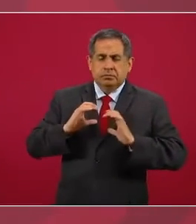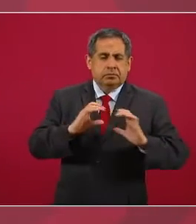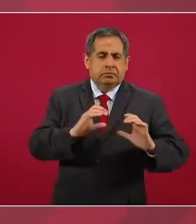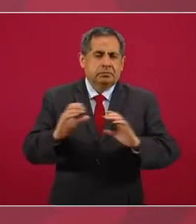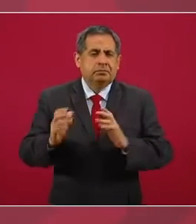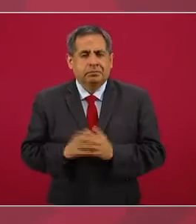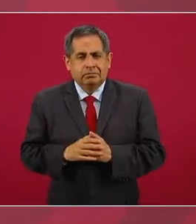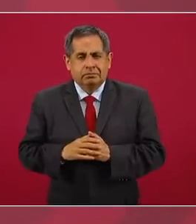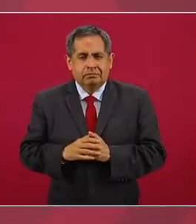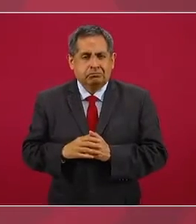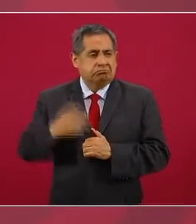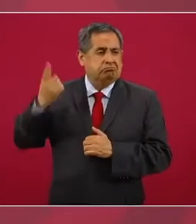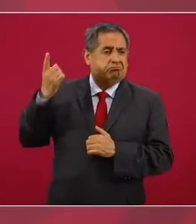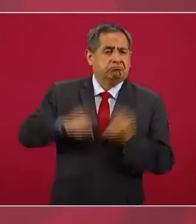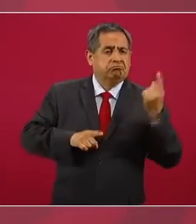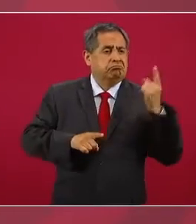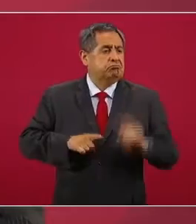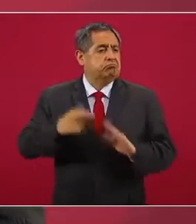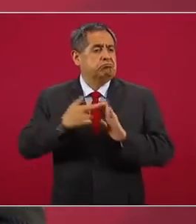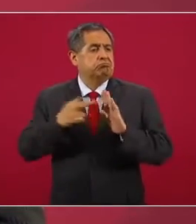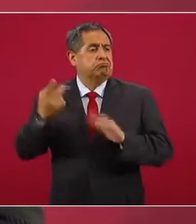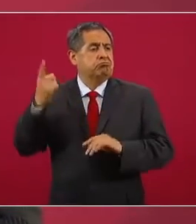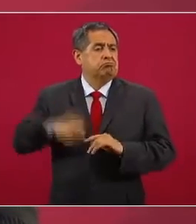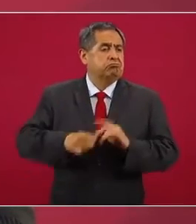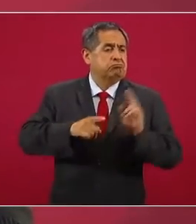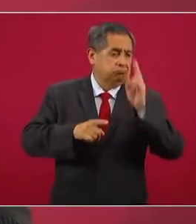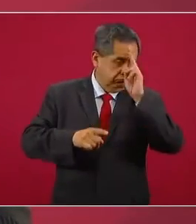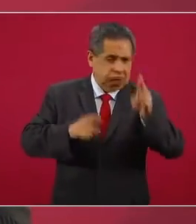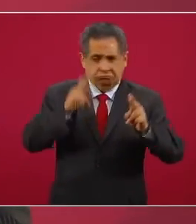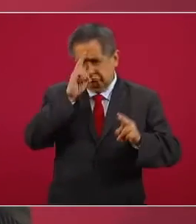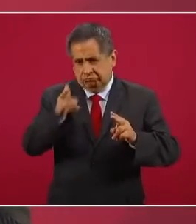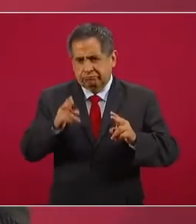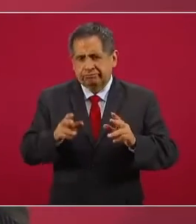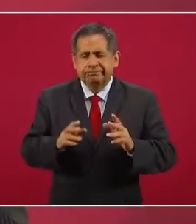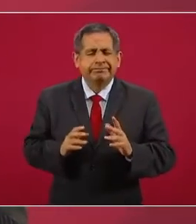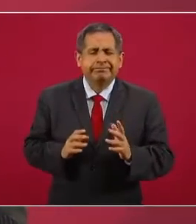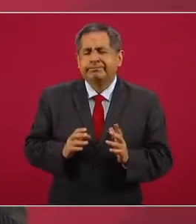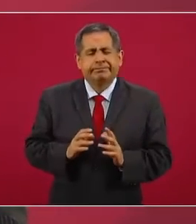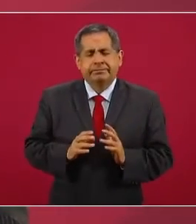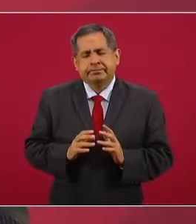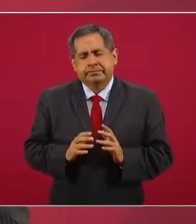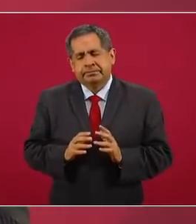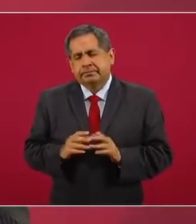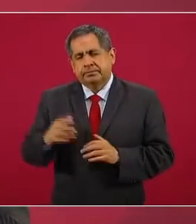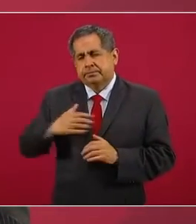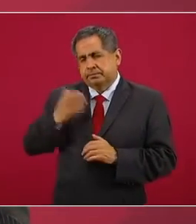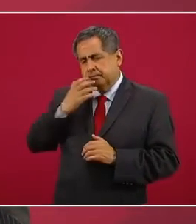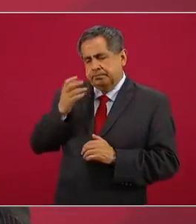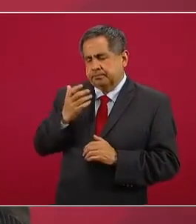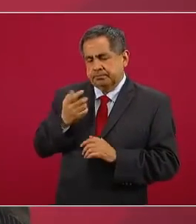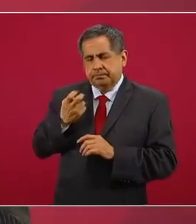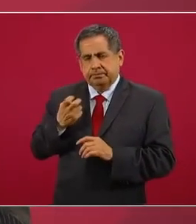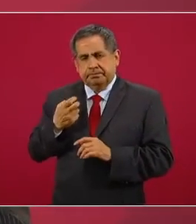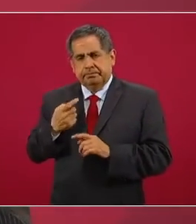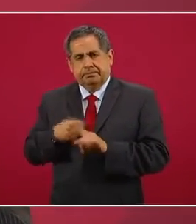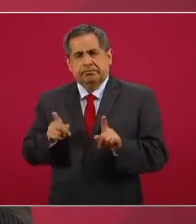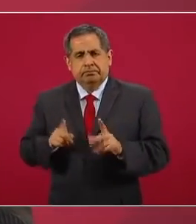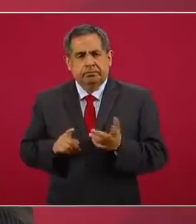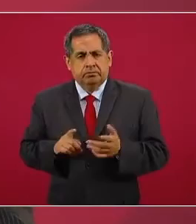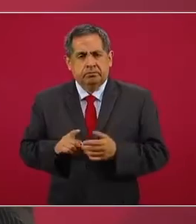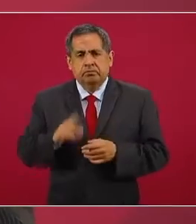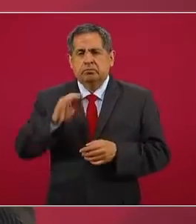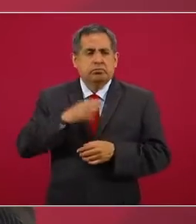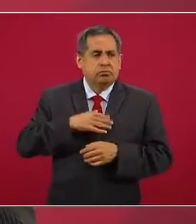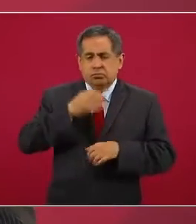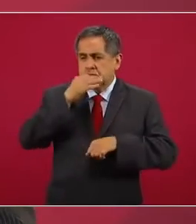sin medidas autoritarias, porque esa es otra característica de lo que hemos hecho. No ha habido toque